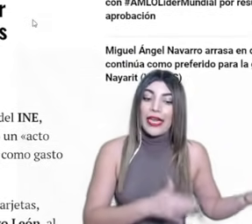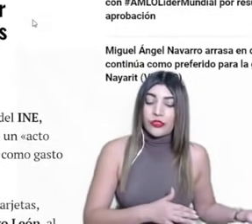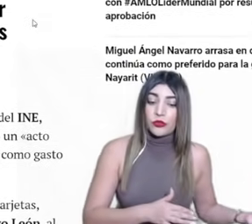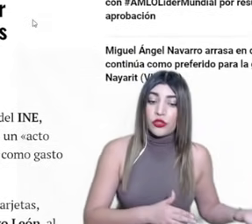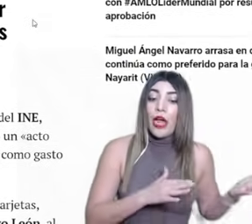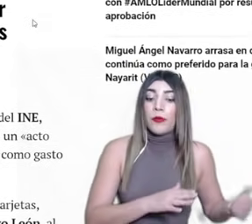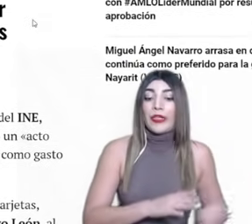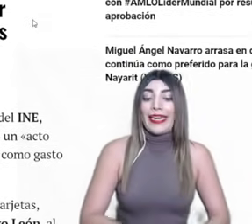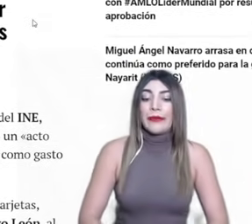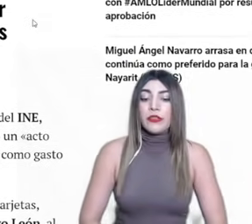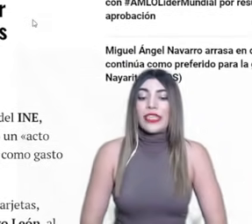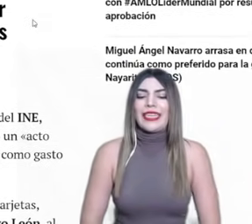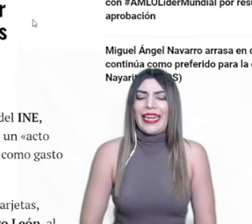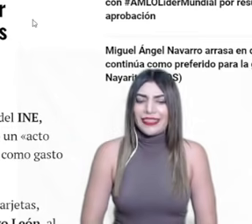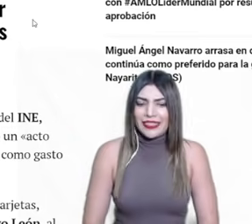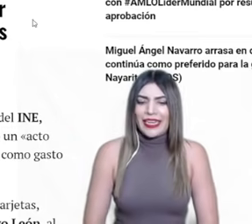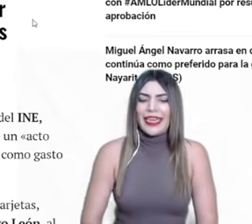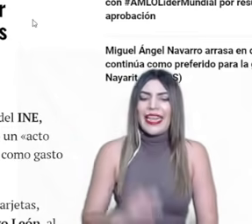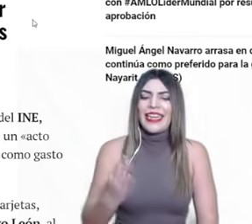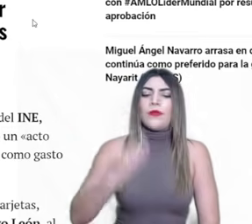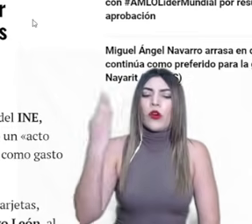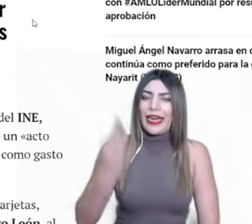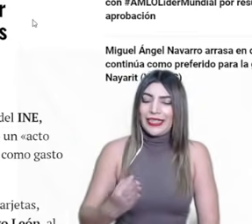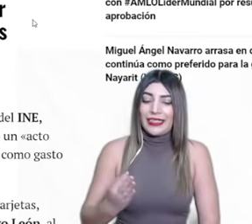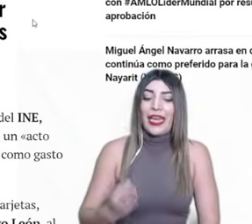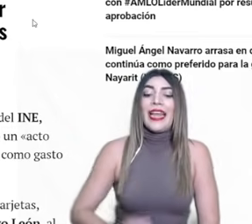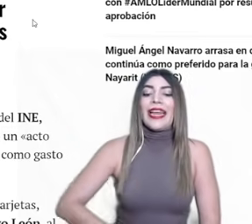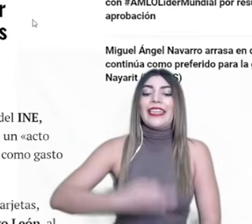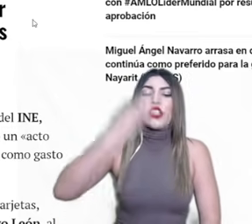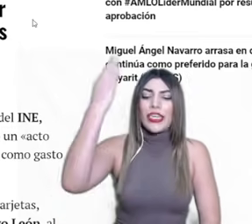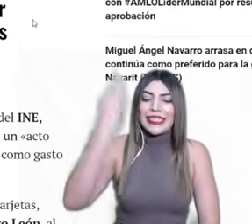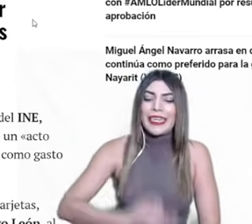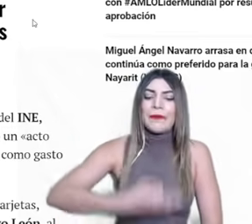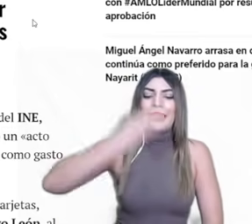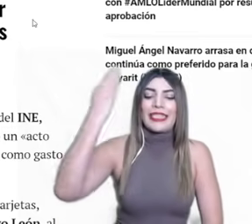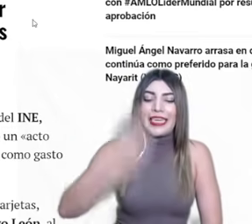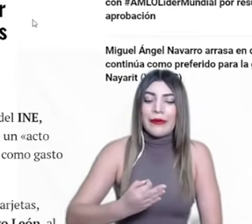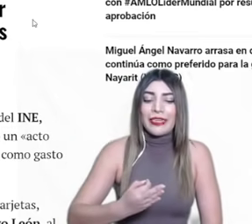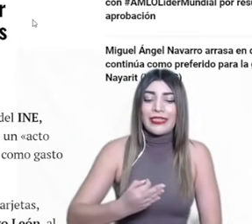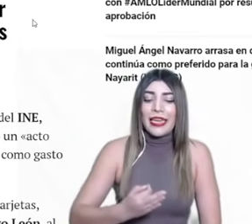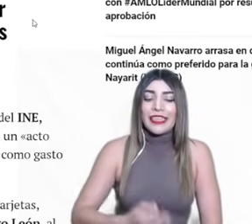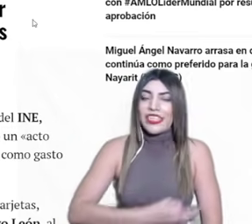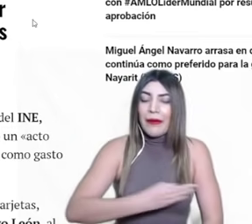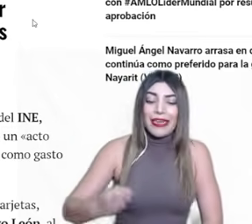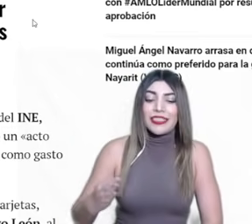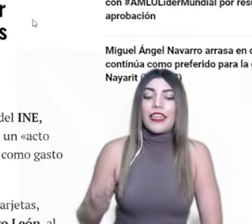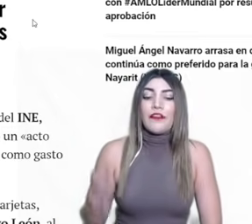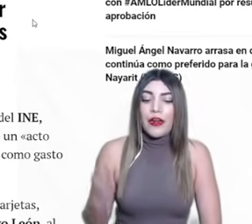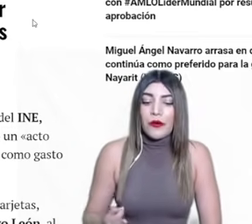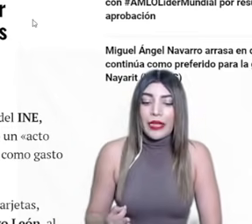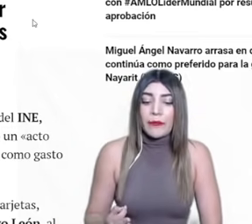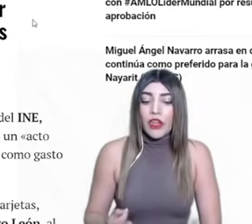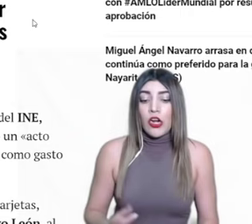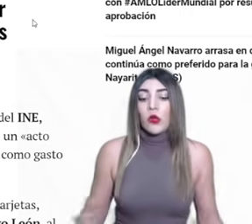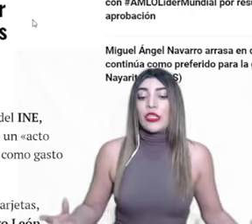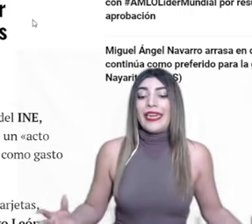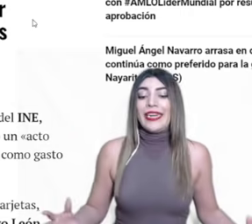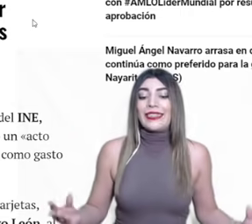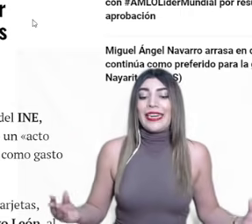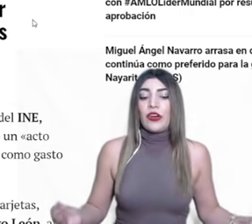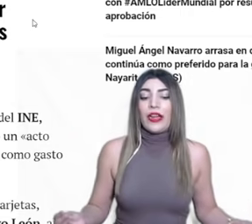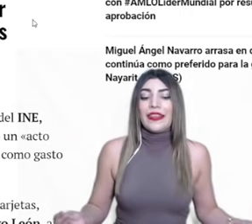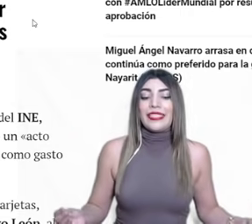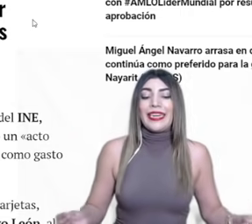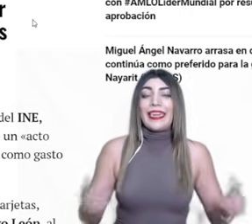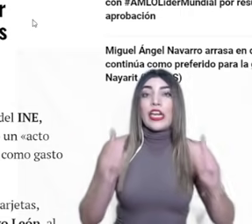otros casos, porque queremos que se castigue y haya democracia, elecciones limpias y libres, ya basta de fraude. Los del